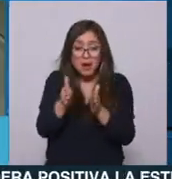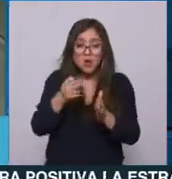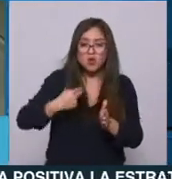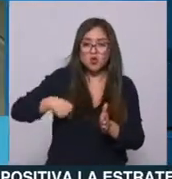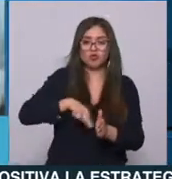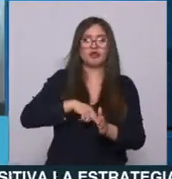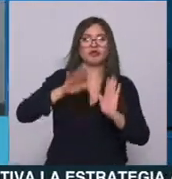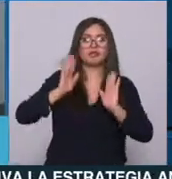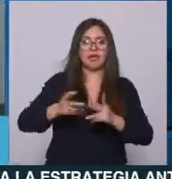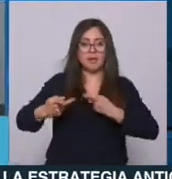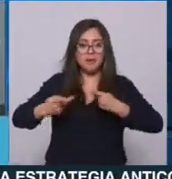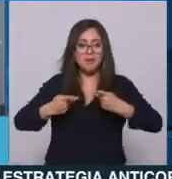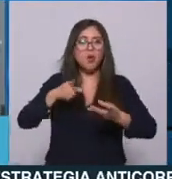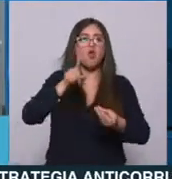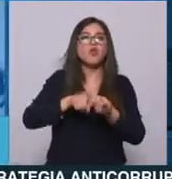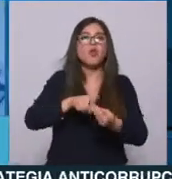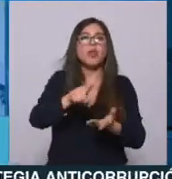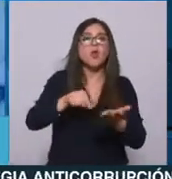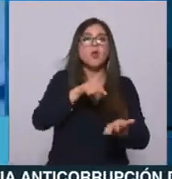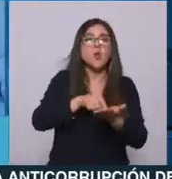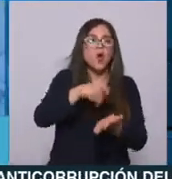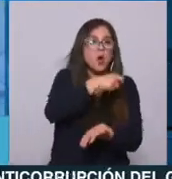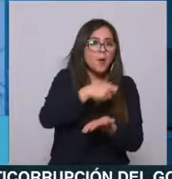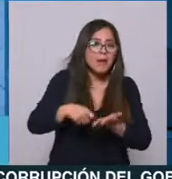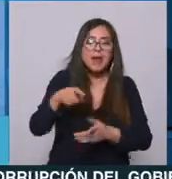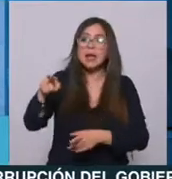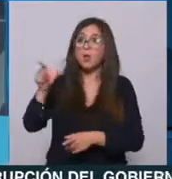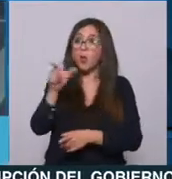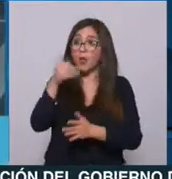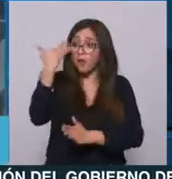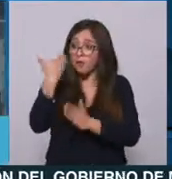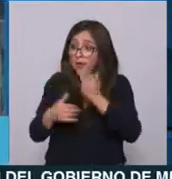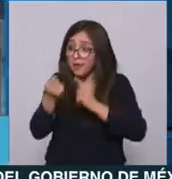y sabemos dónde encontrar el medicamento, con quién enviarlos, y